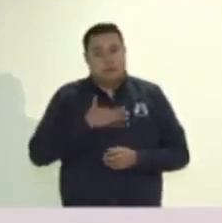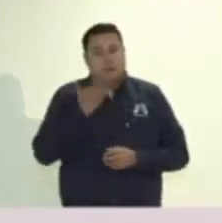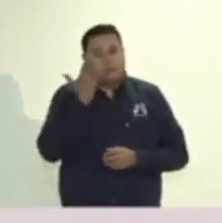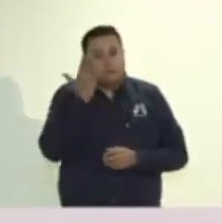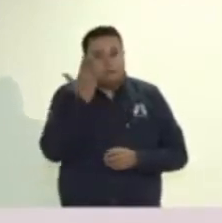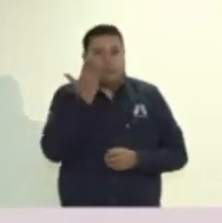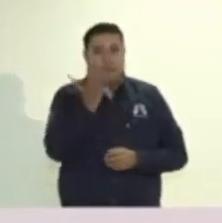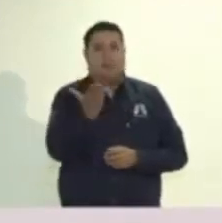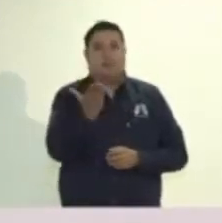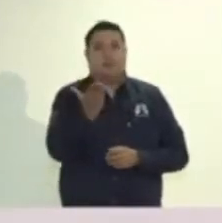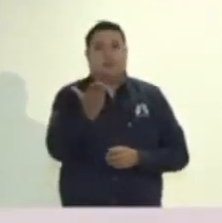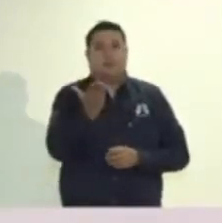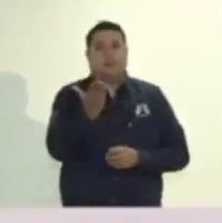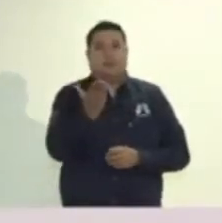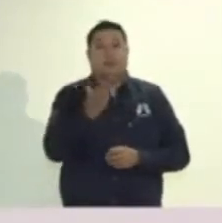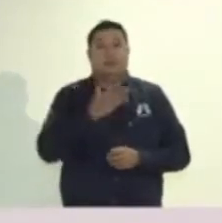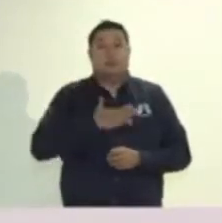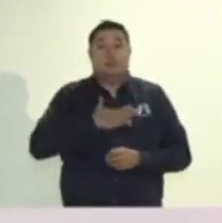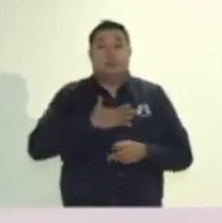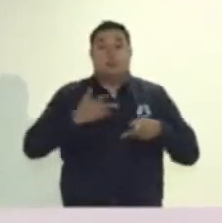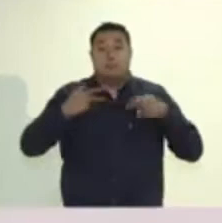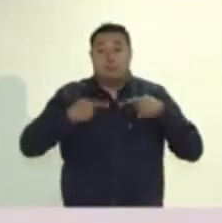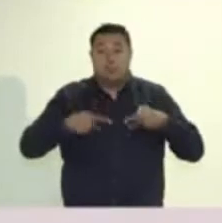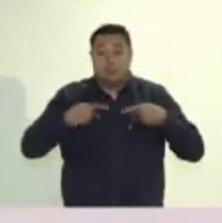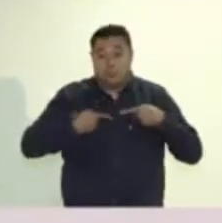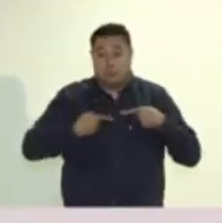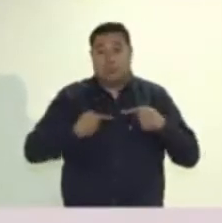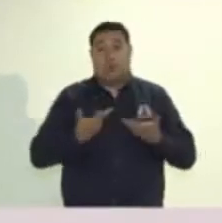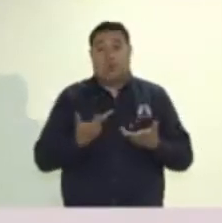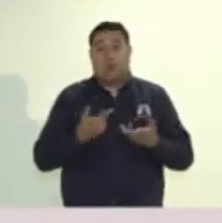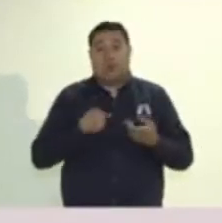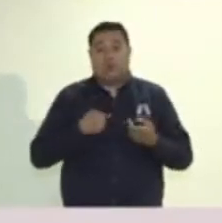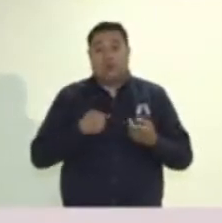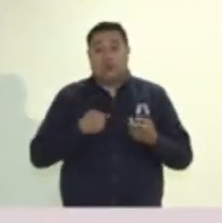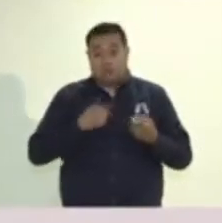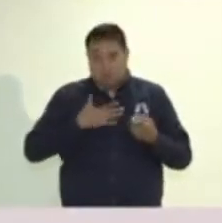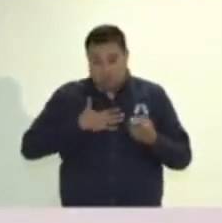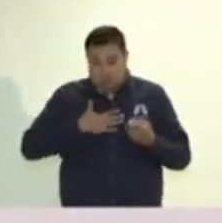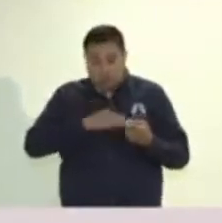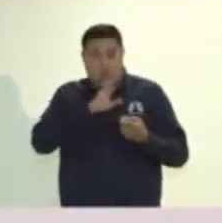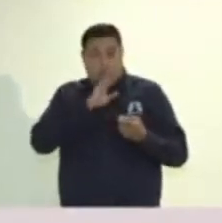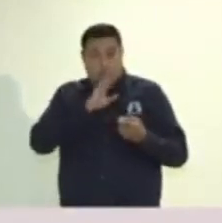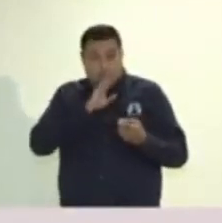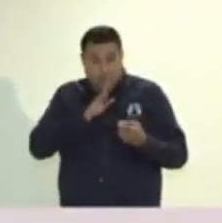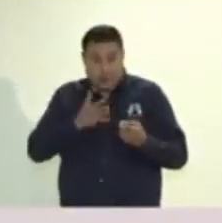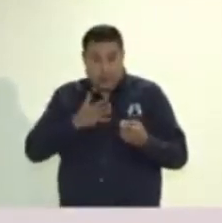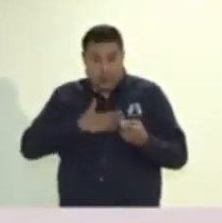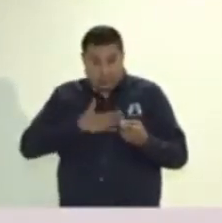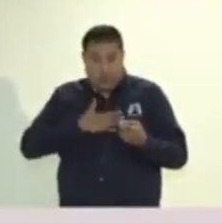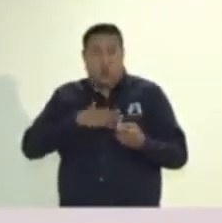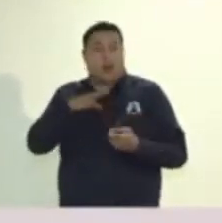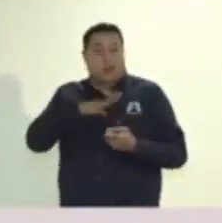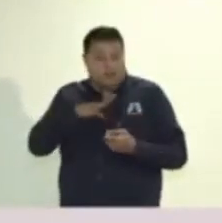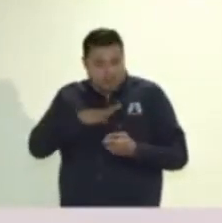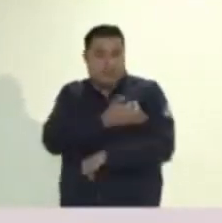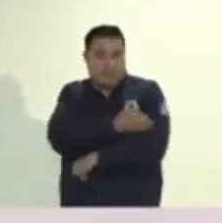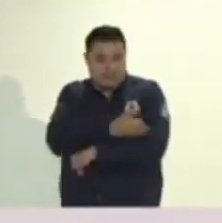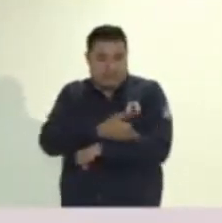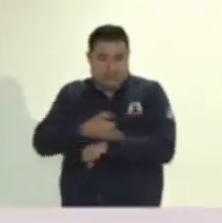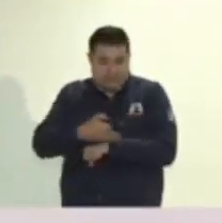Se los pido como persona, como madre de familia que soy, yo también tengo